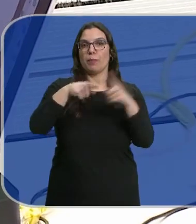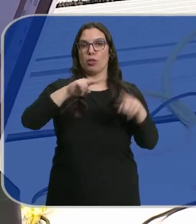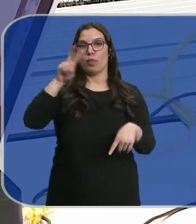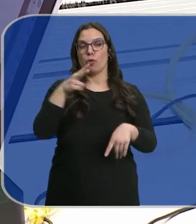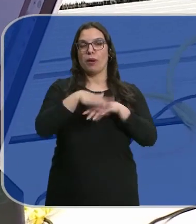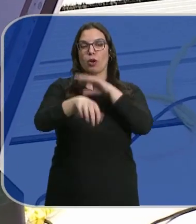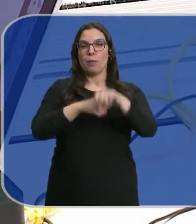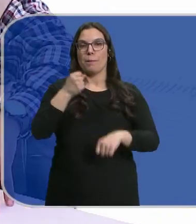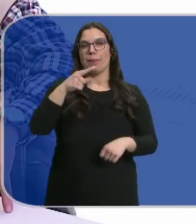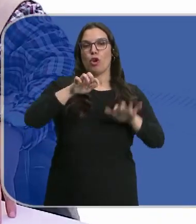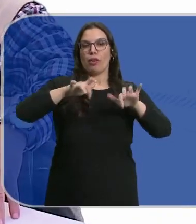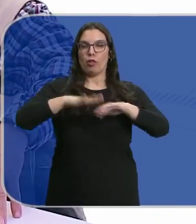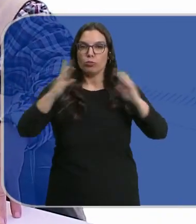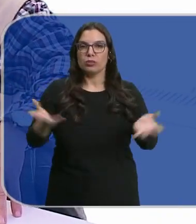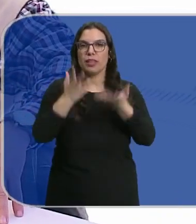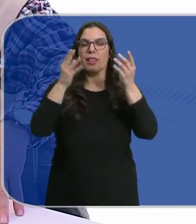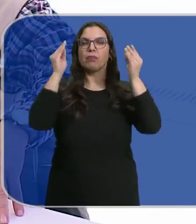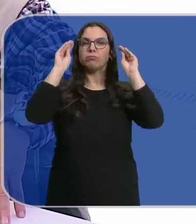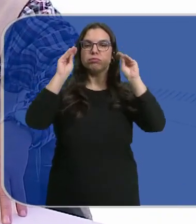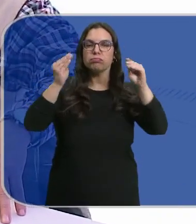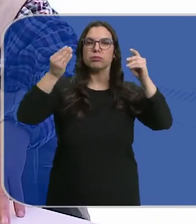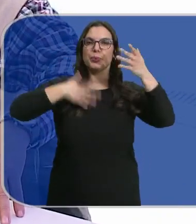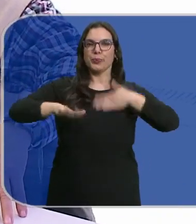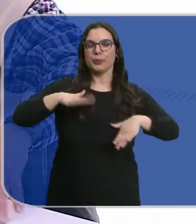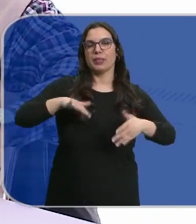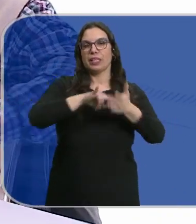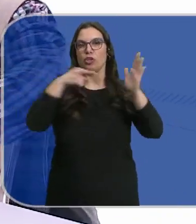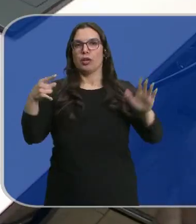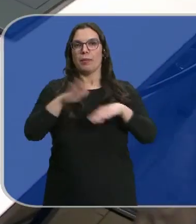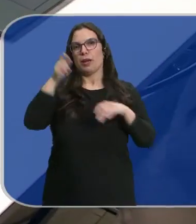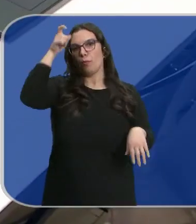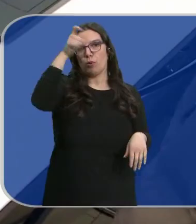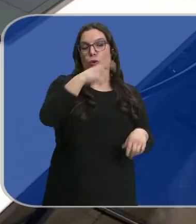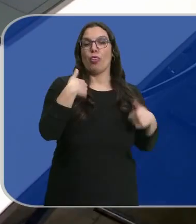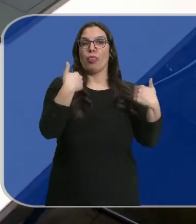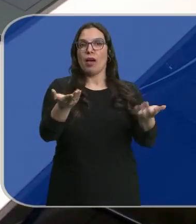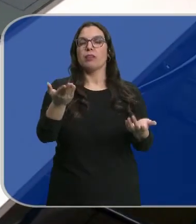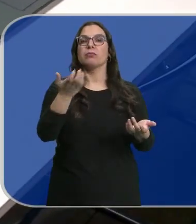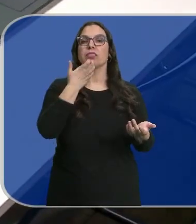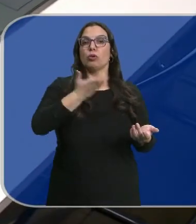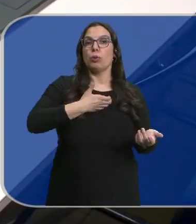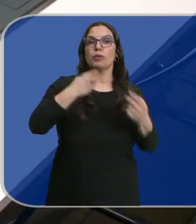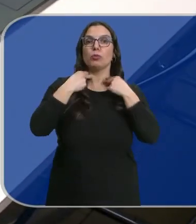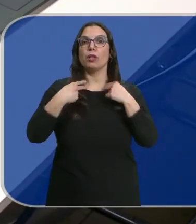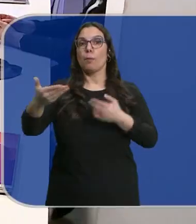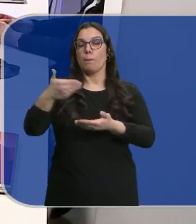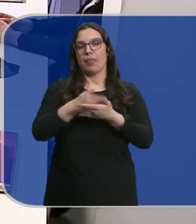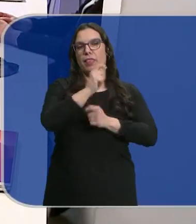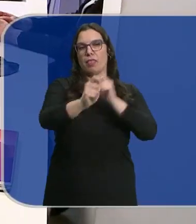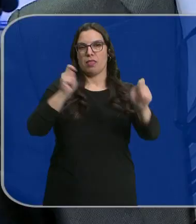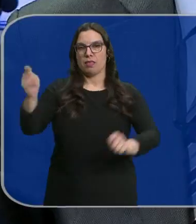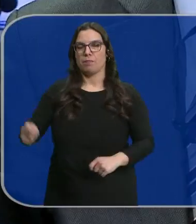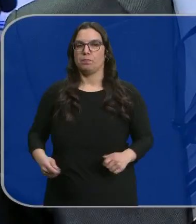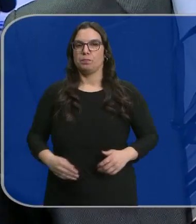ordenadores para potenciar la formación tecnológica en el mundo rural. Se cederán a las entidades locales que lo soliciten.